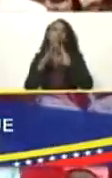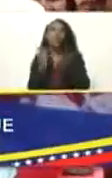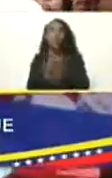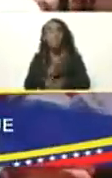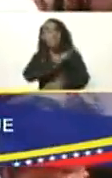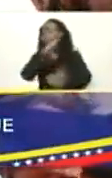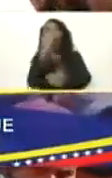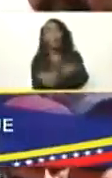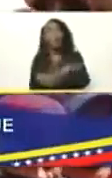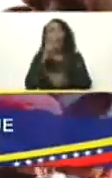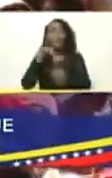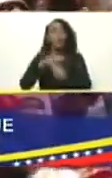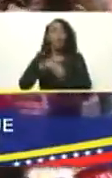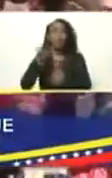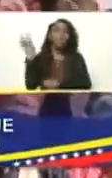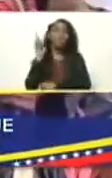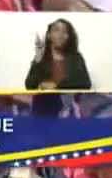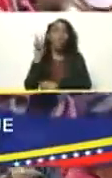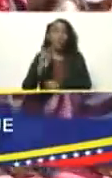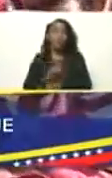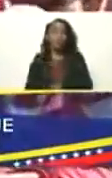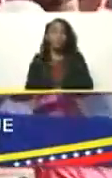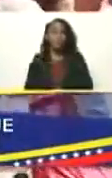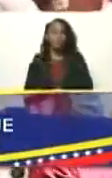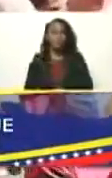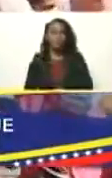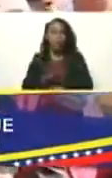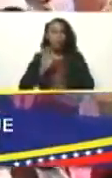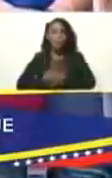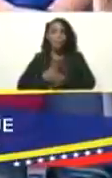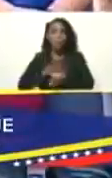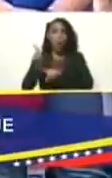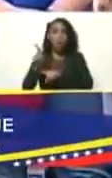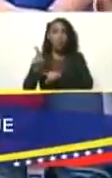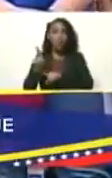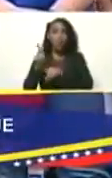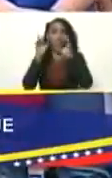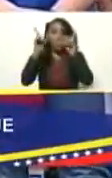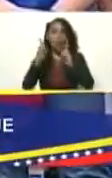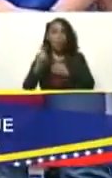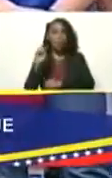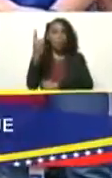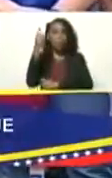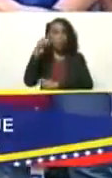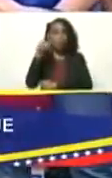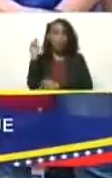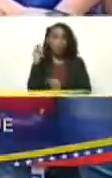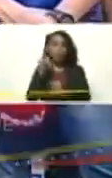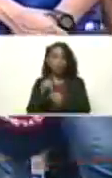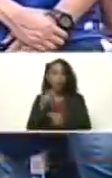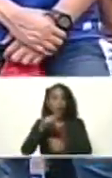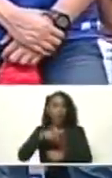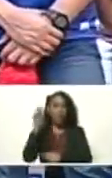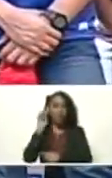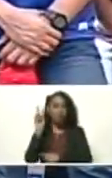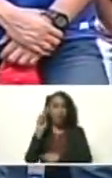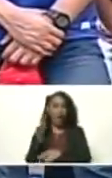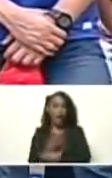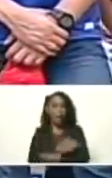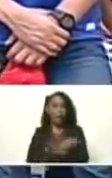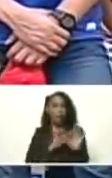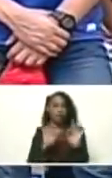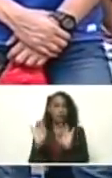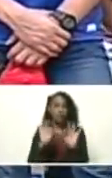poder del petróleo venezolano. Por eso decidieron venir primero a Venezuela, antes de preparar